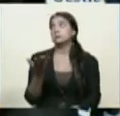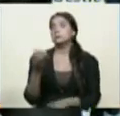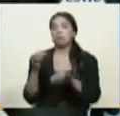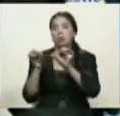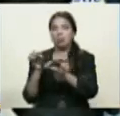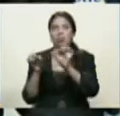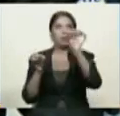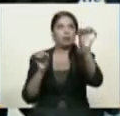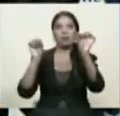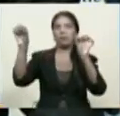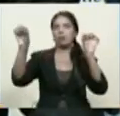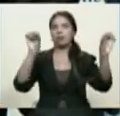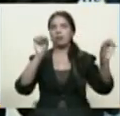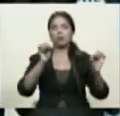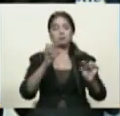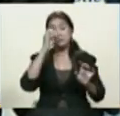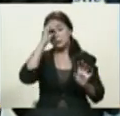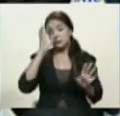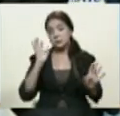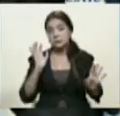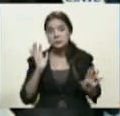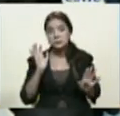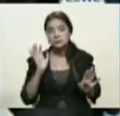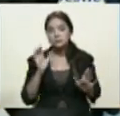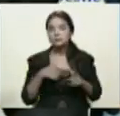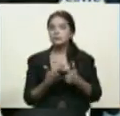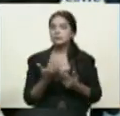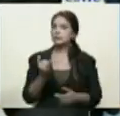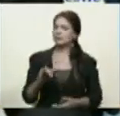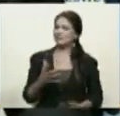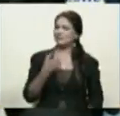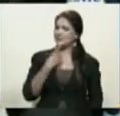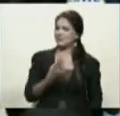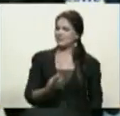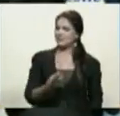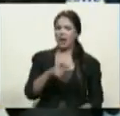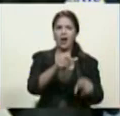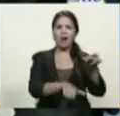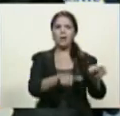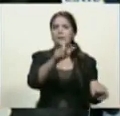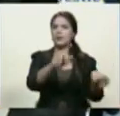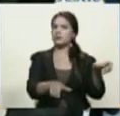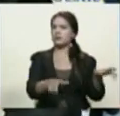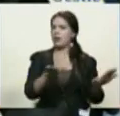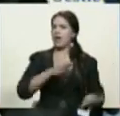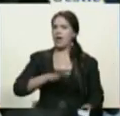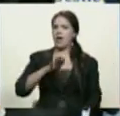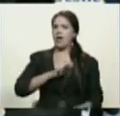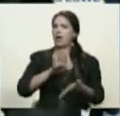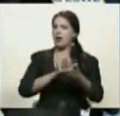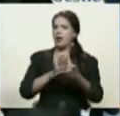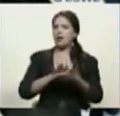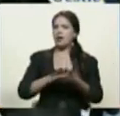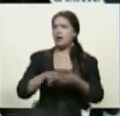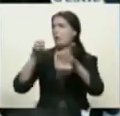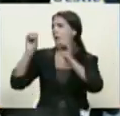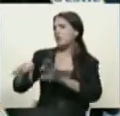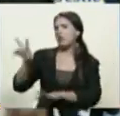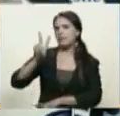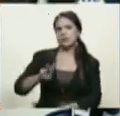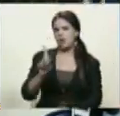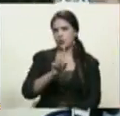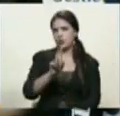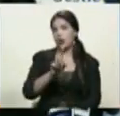dónde y que ha tenido el tupé de decirle a la gente que no abandonen venezuelas claros no abandonen